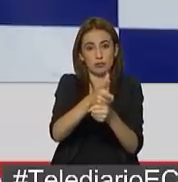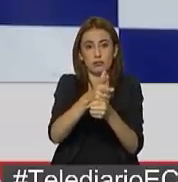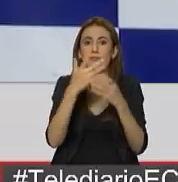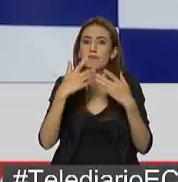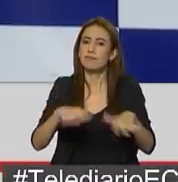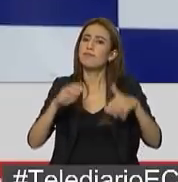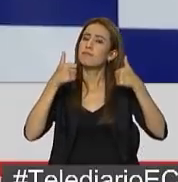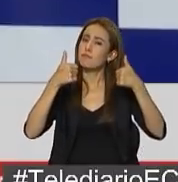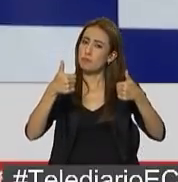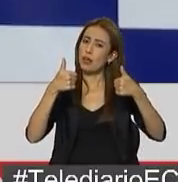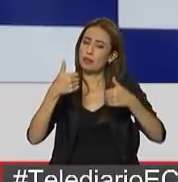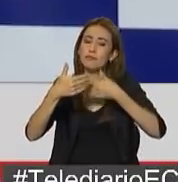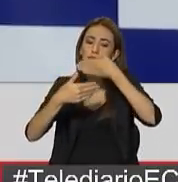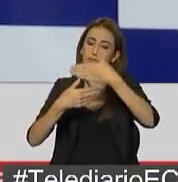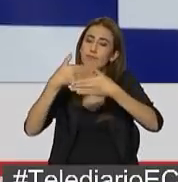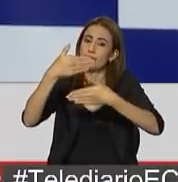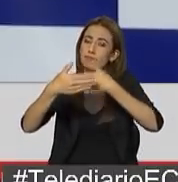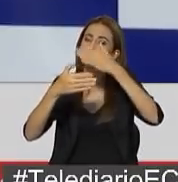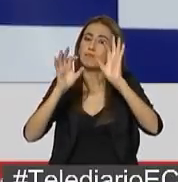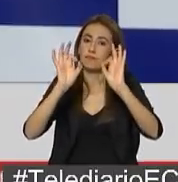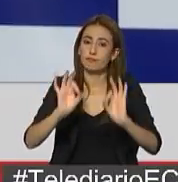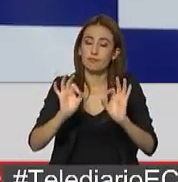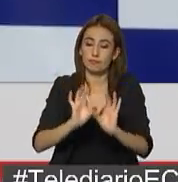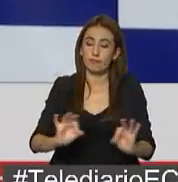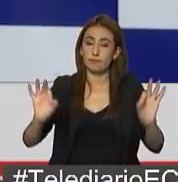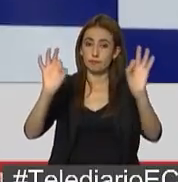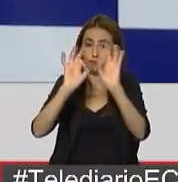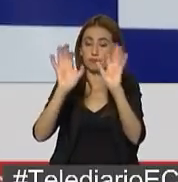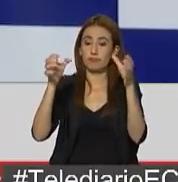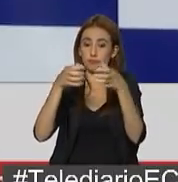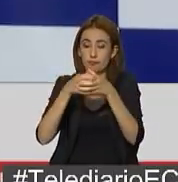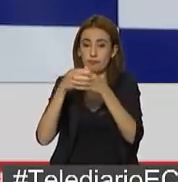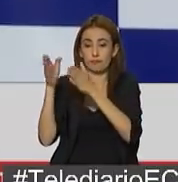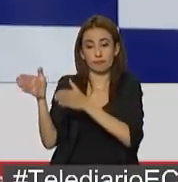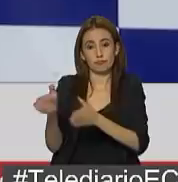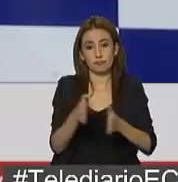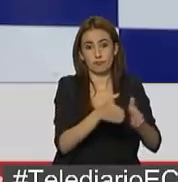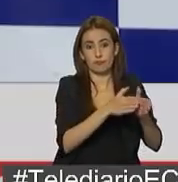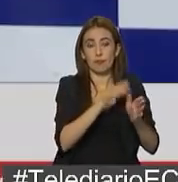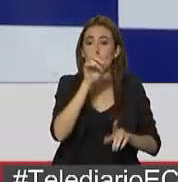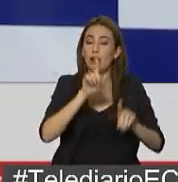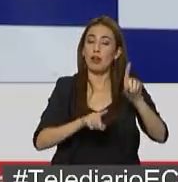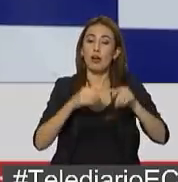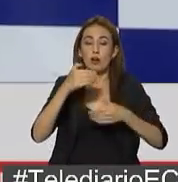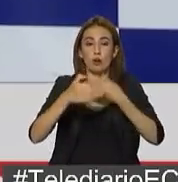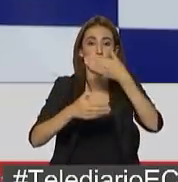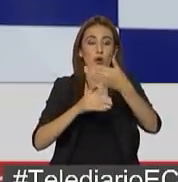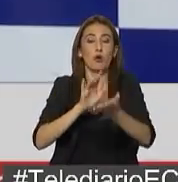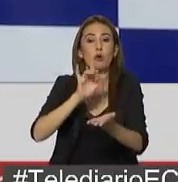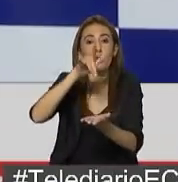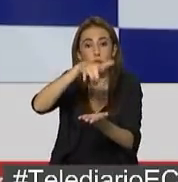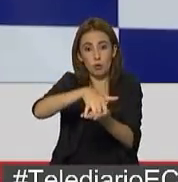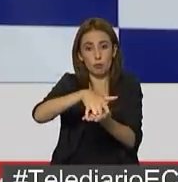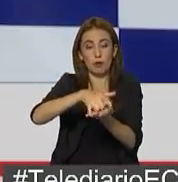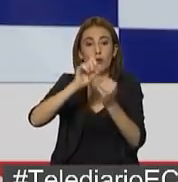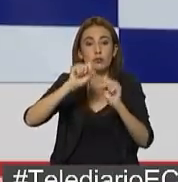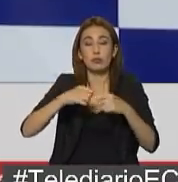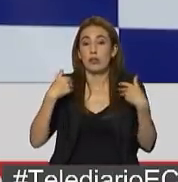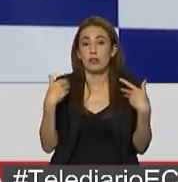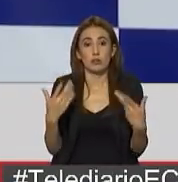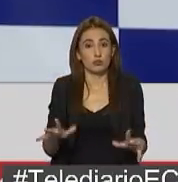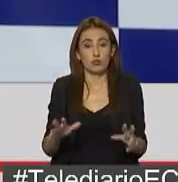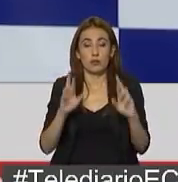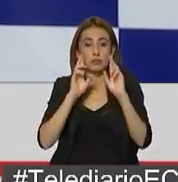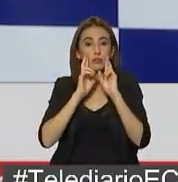Se dedica exclusivamente a lo que son vuelos no identificados, no registrados, que no